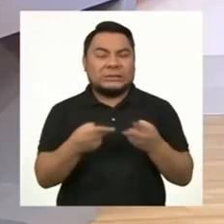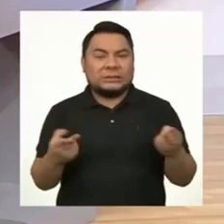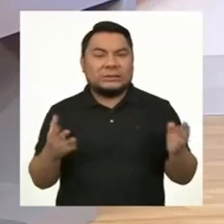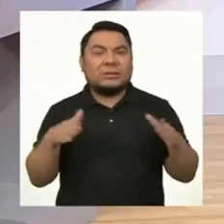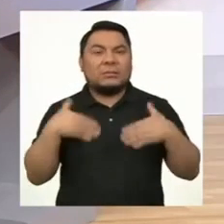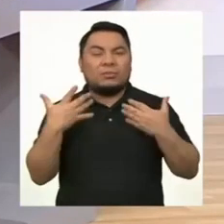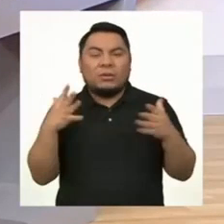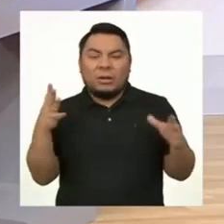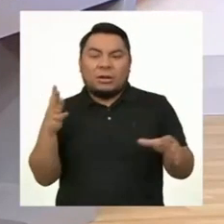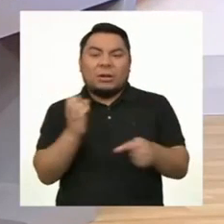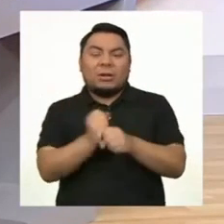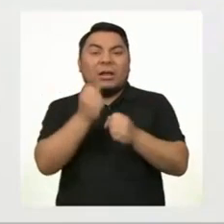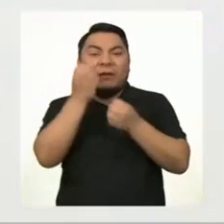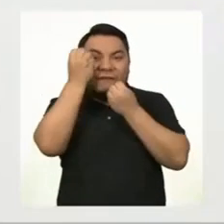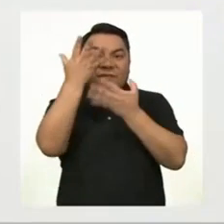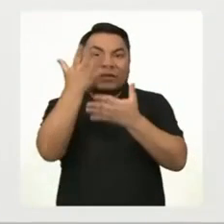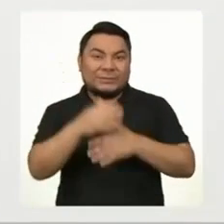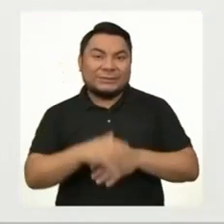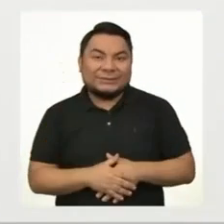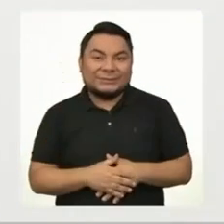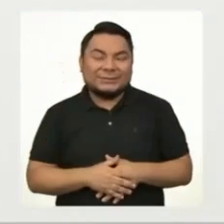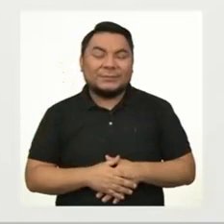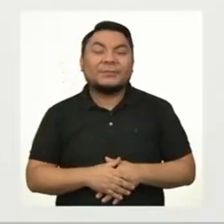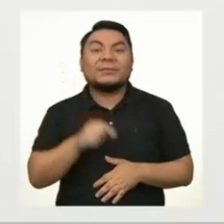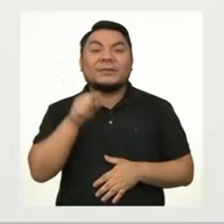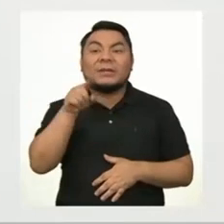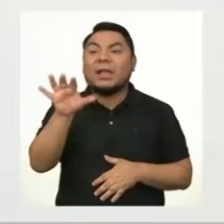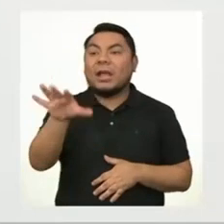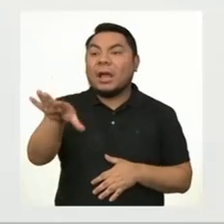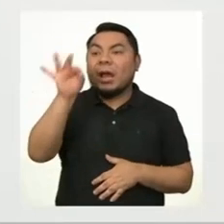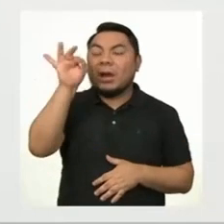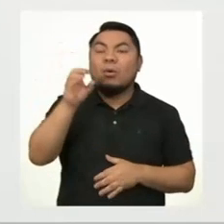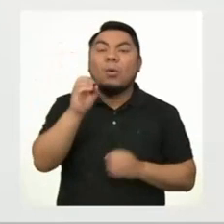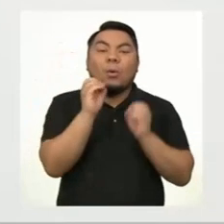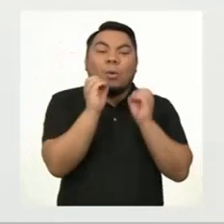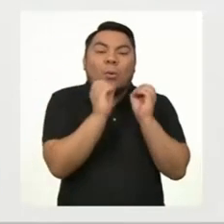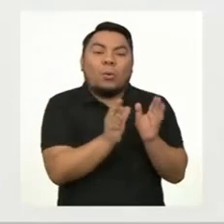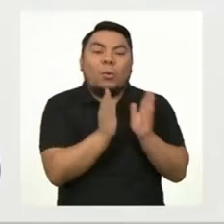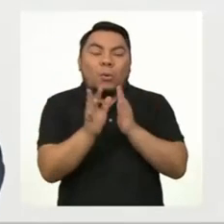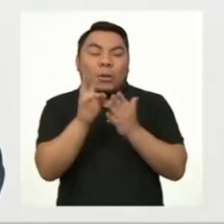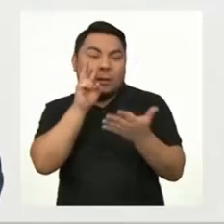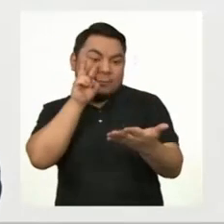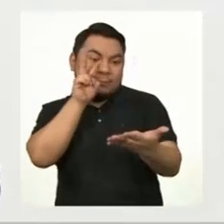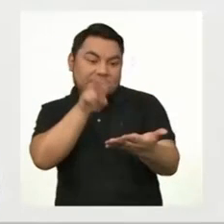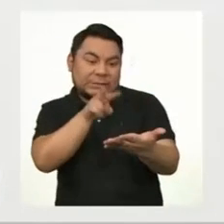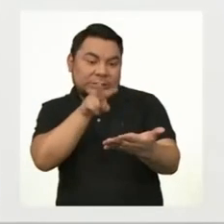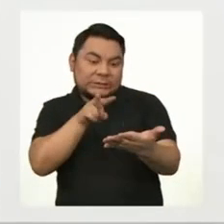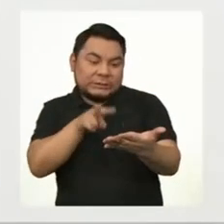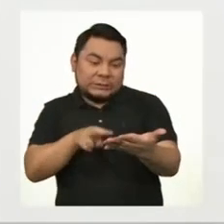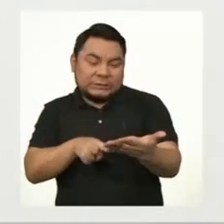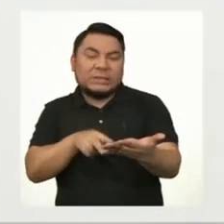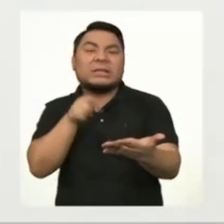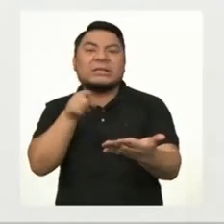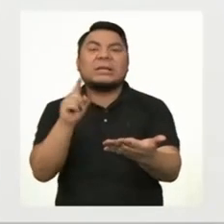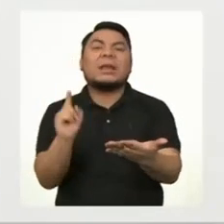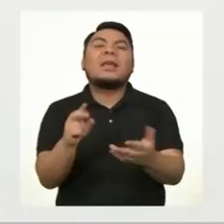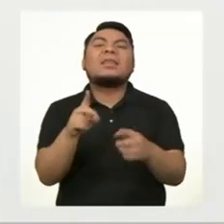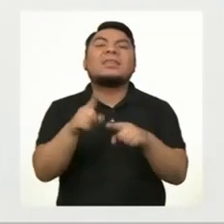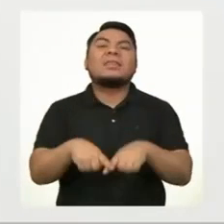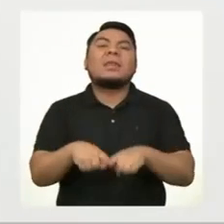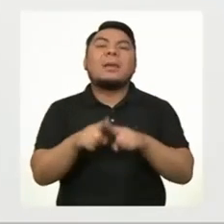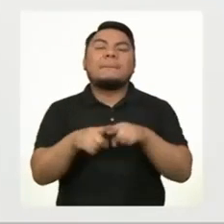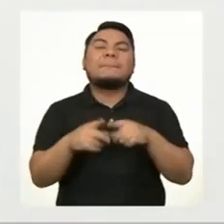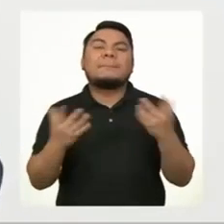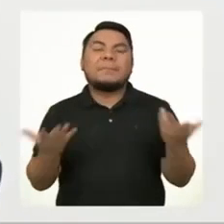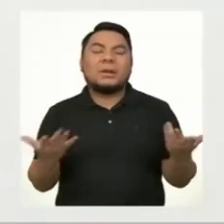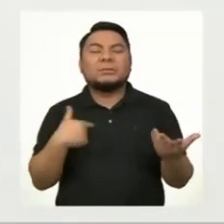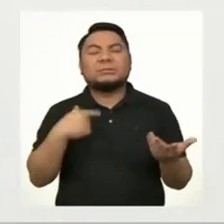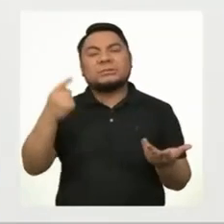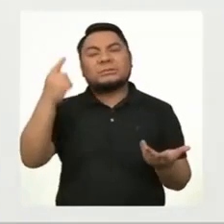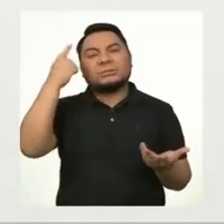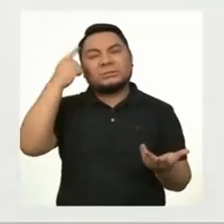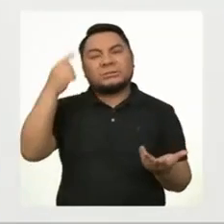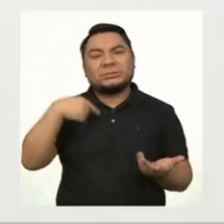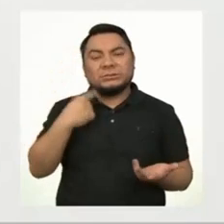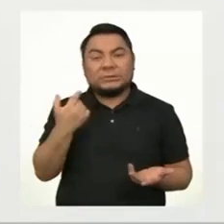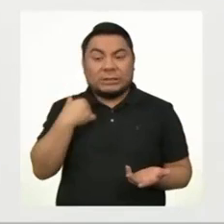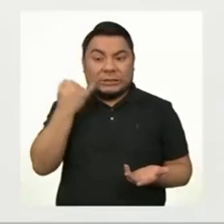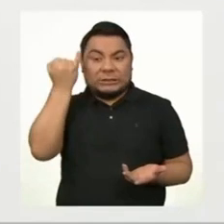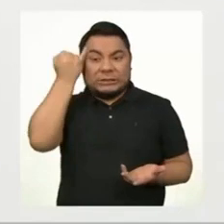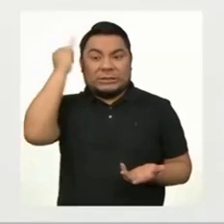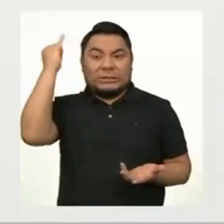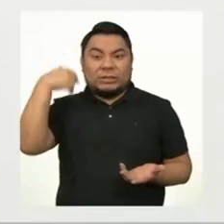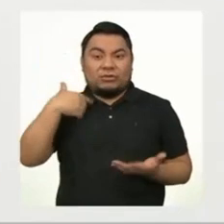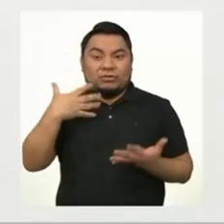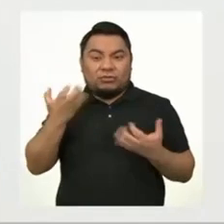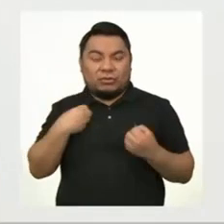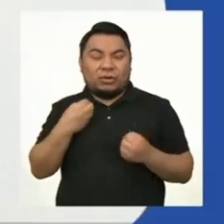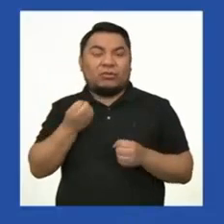para sintetizar información. La elección de un organizador visual depende de las relaciones lógicas entre las ideas